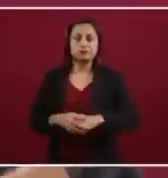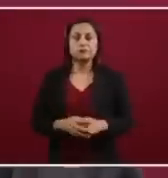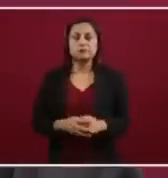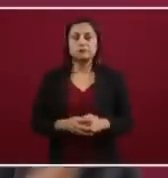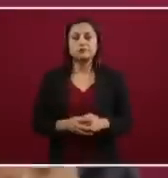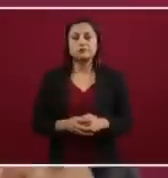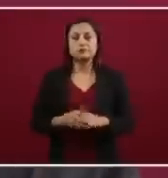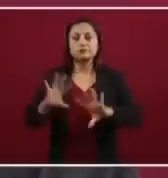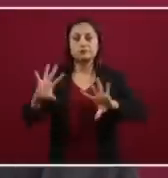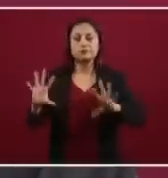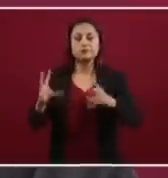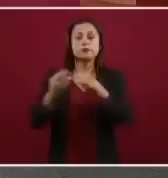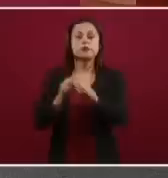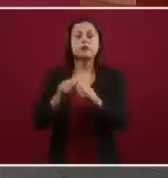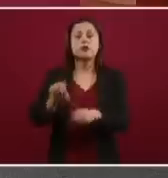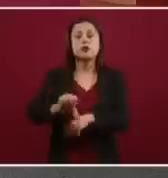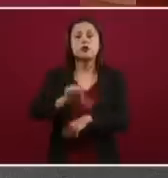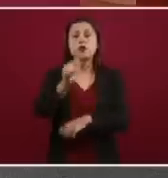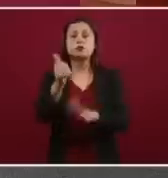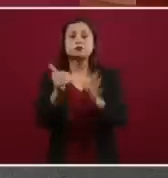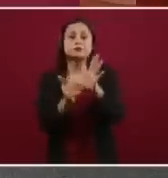Once millones de becas,